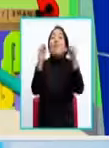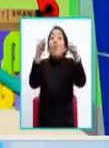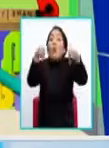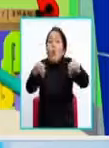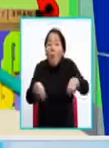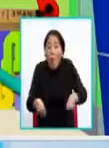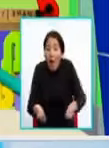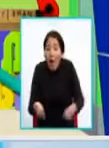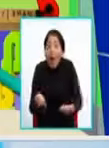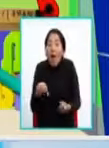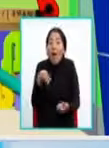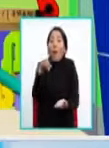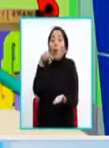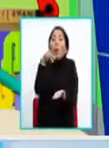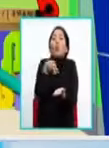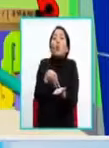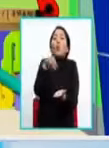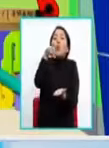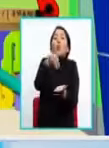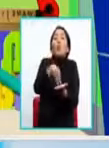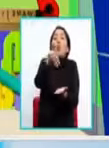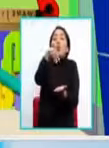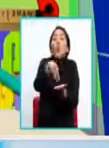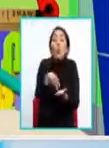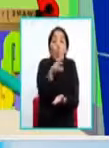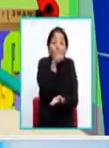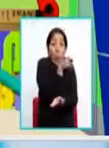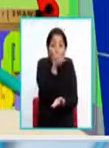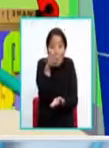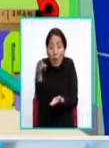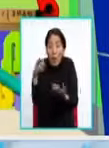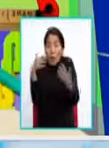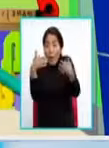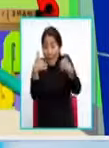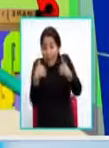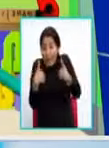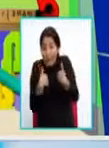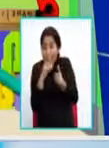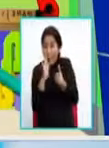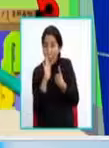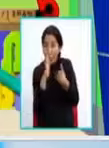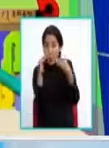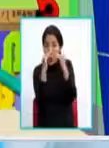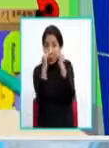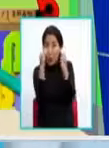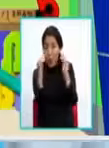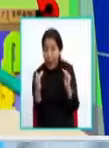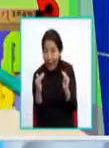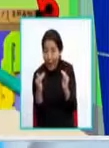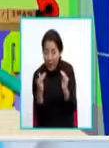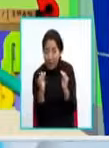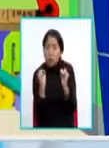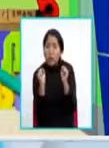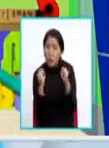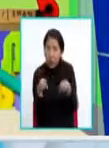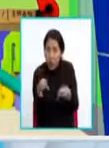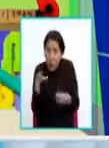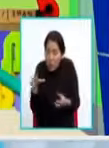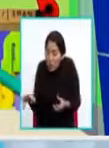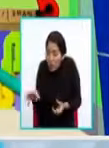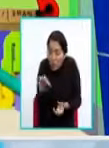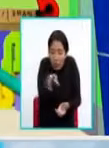Andamos preguntándoles a nuestros alumnos, fulanito, ¿estás ahí? Fulanito, responde esta pregunta. Porque efectivamente,